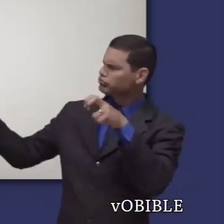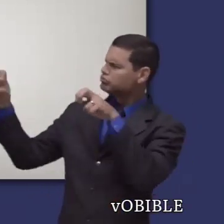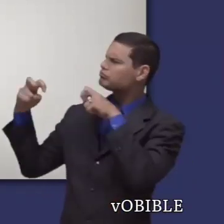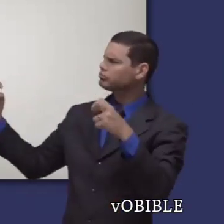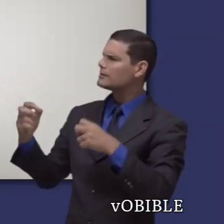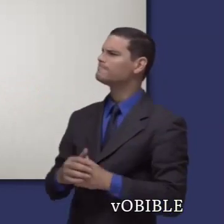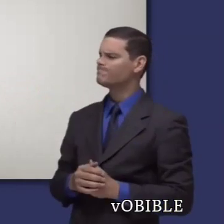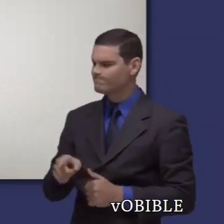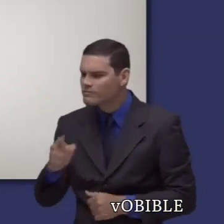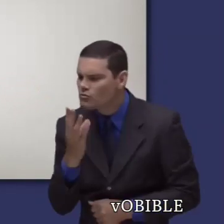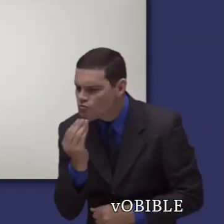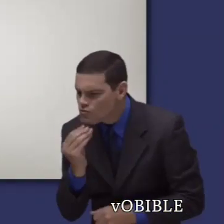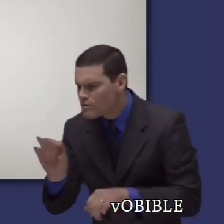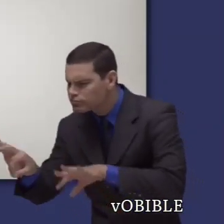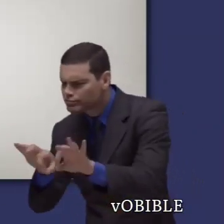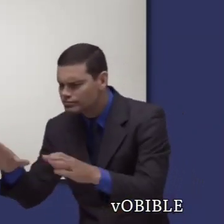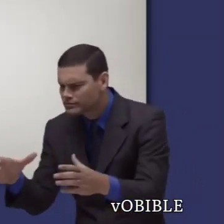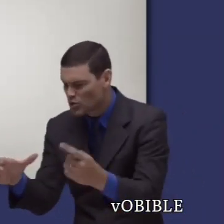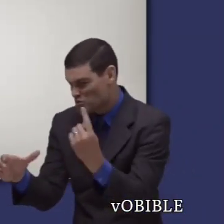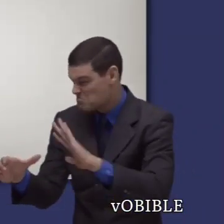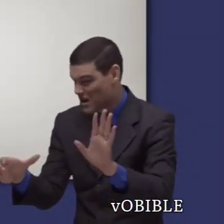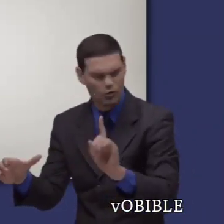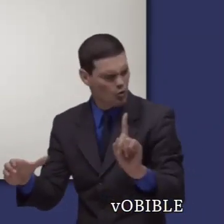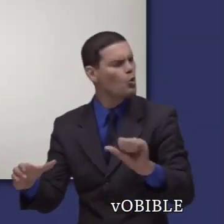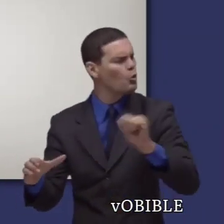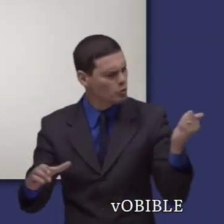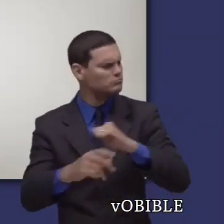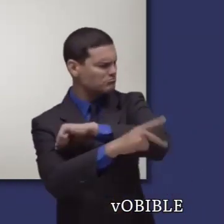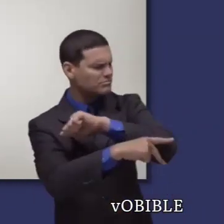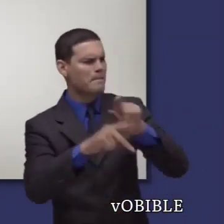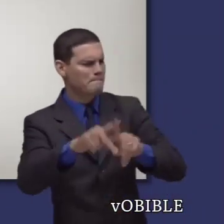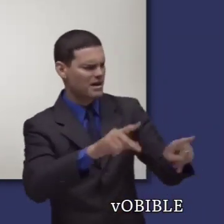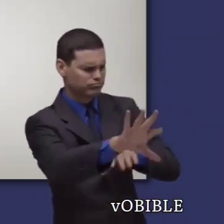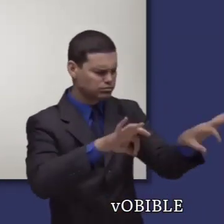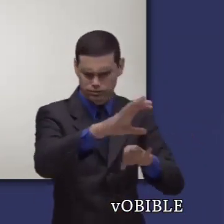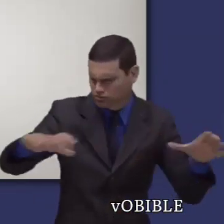grupo relativamente pequeño de seres humanos escogidos para reinar con Cristo en el cielo.